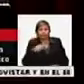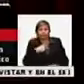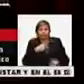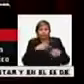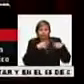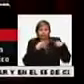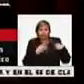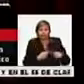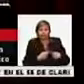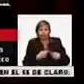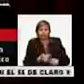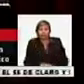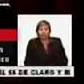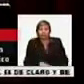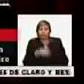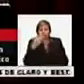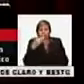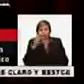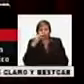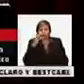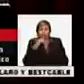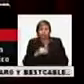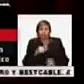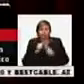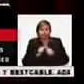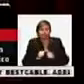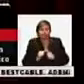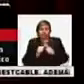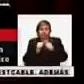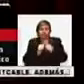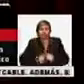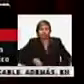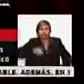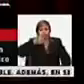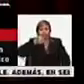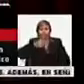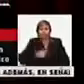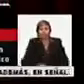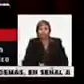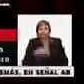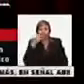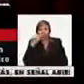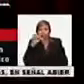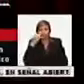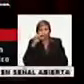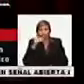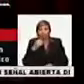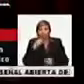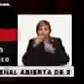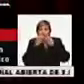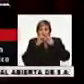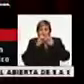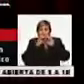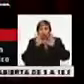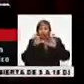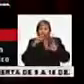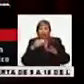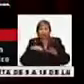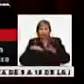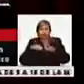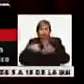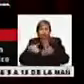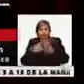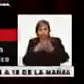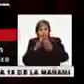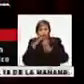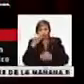nuestros corazones, siempre seguirás siendo nuestro jefe, siempre seguirás iluminando nuestro camino